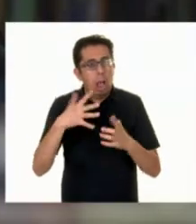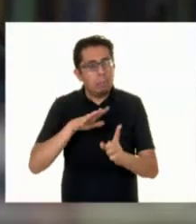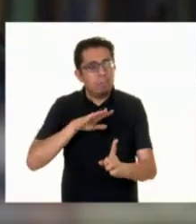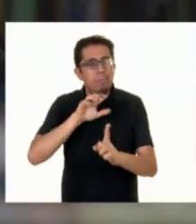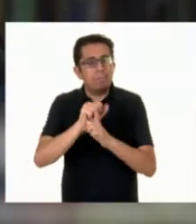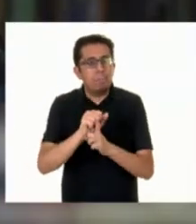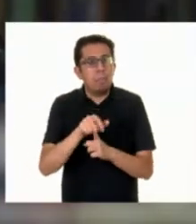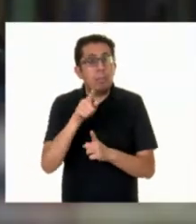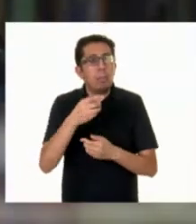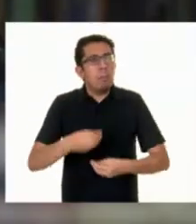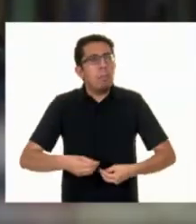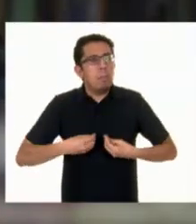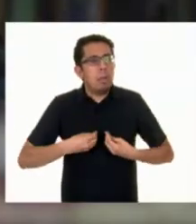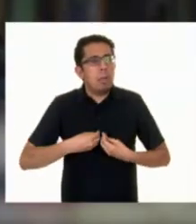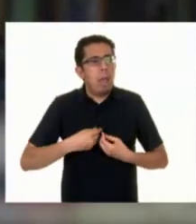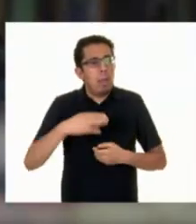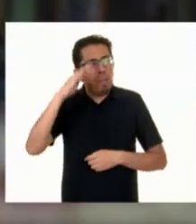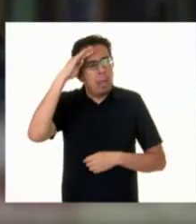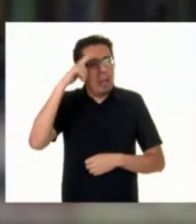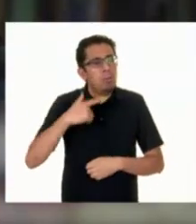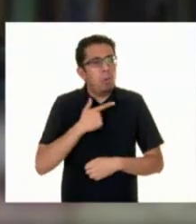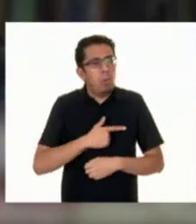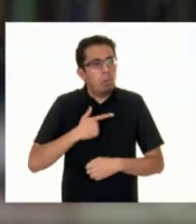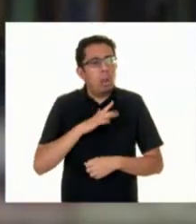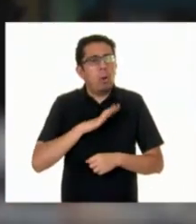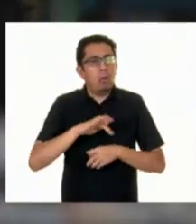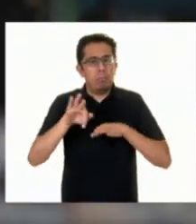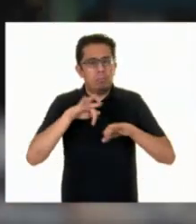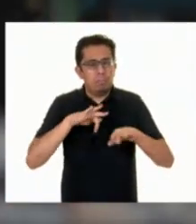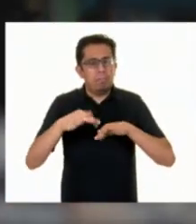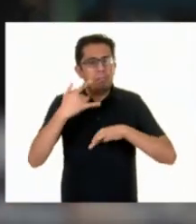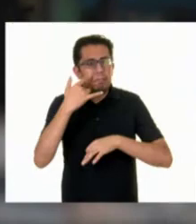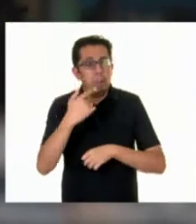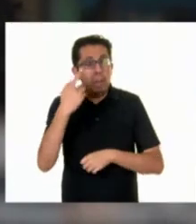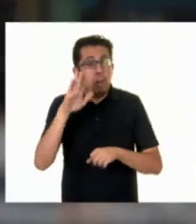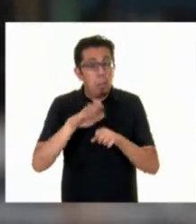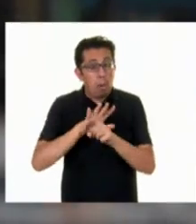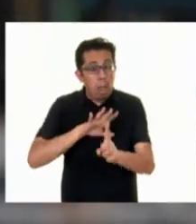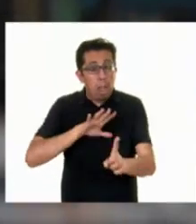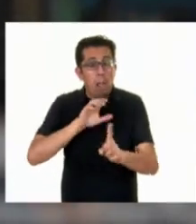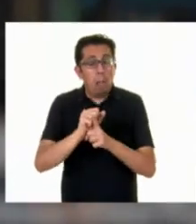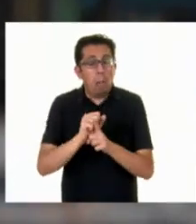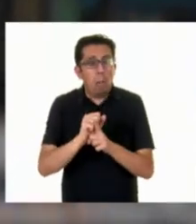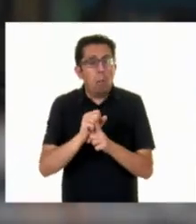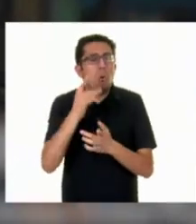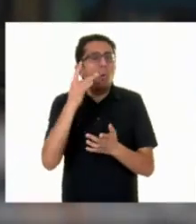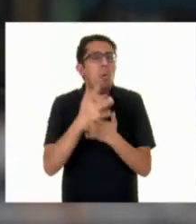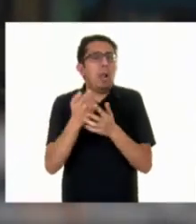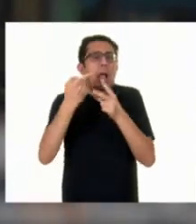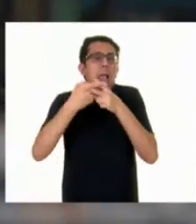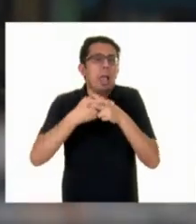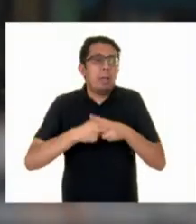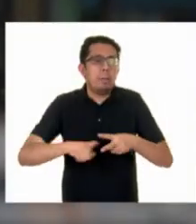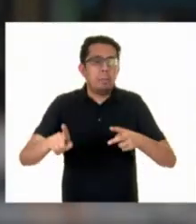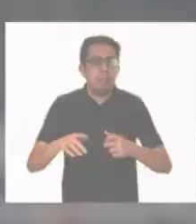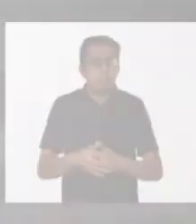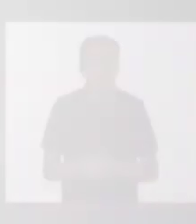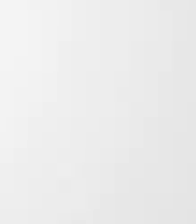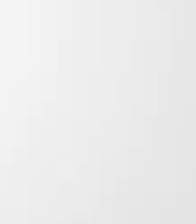vida encuentra lo que te gusta y trabaja con todo tu corazón y energía, porque alcanzar una meta es solo la punta del iceberg.